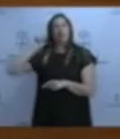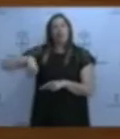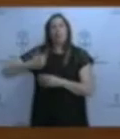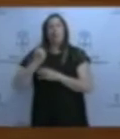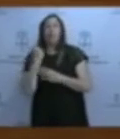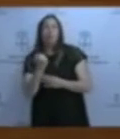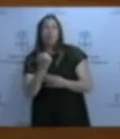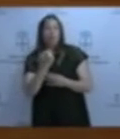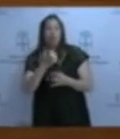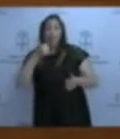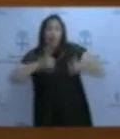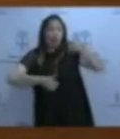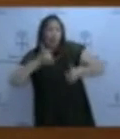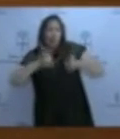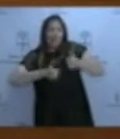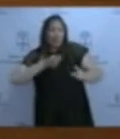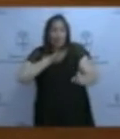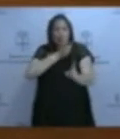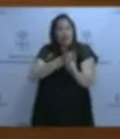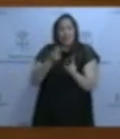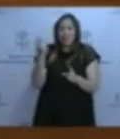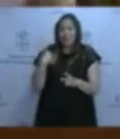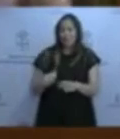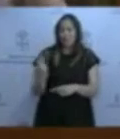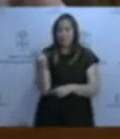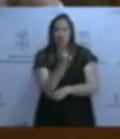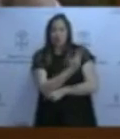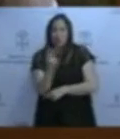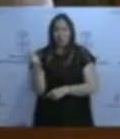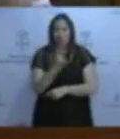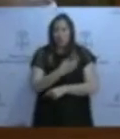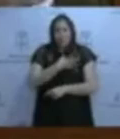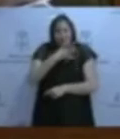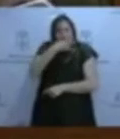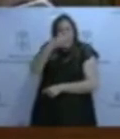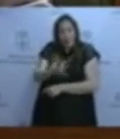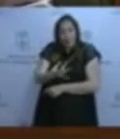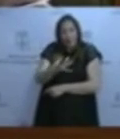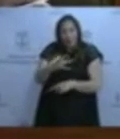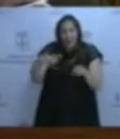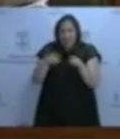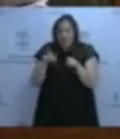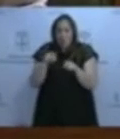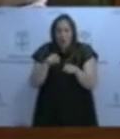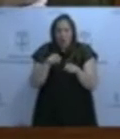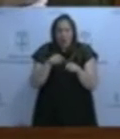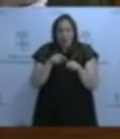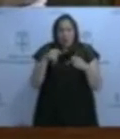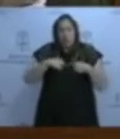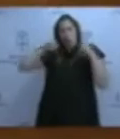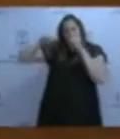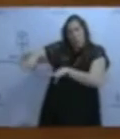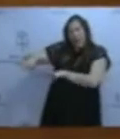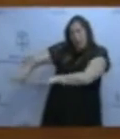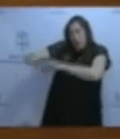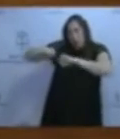están compitiendo por los mismos objetivos. Y un bochornoso, quítate tú para ponerme yo. Un mía la medallina.